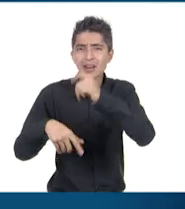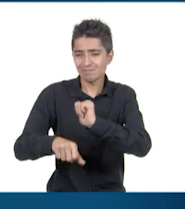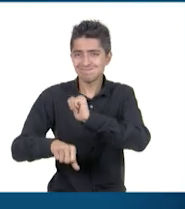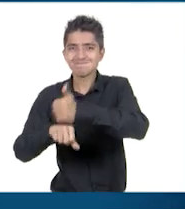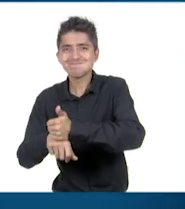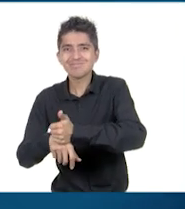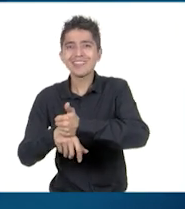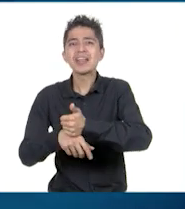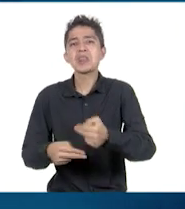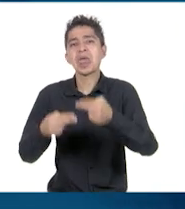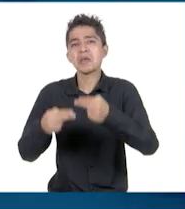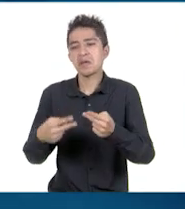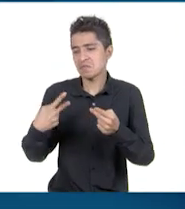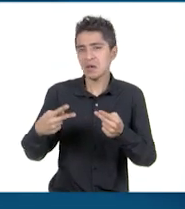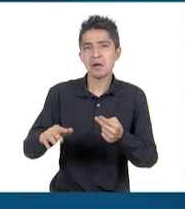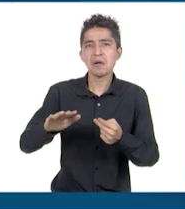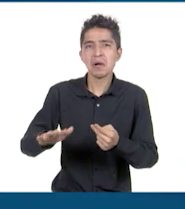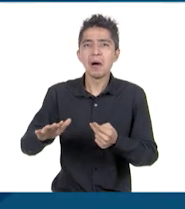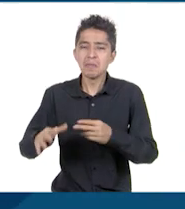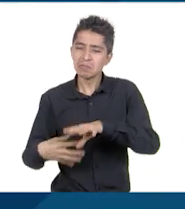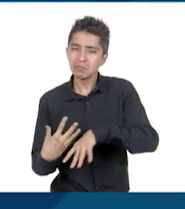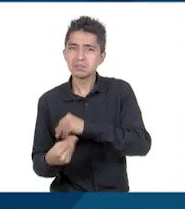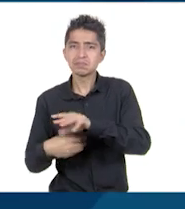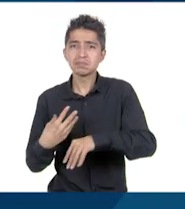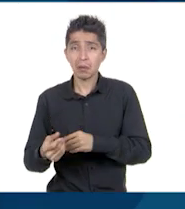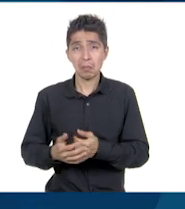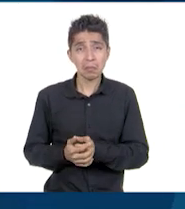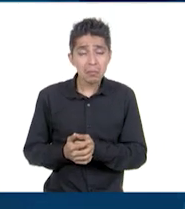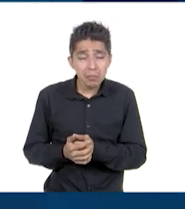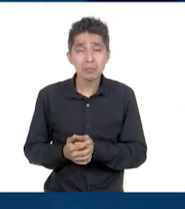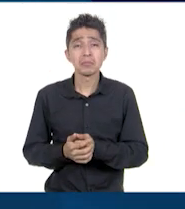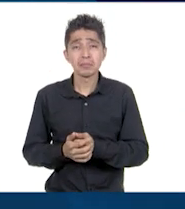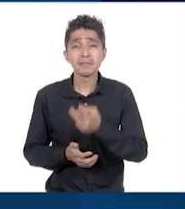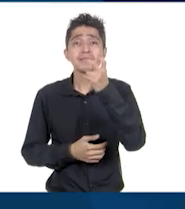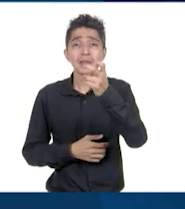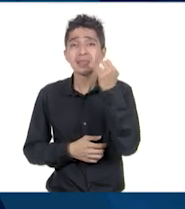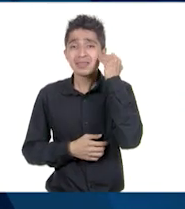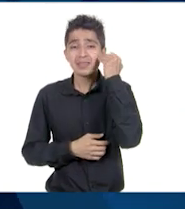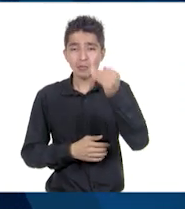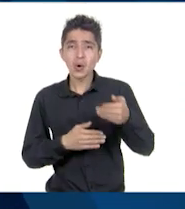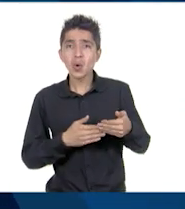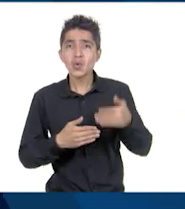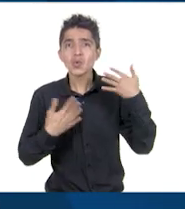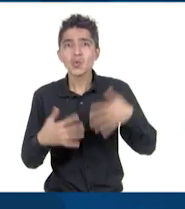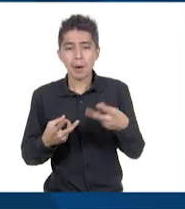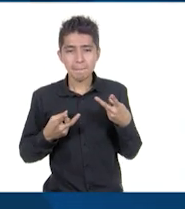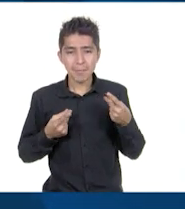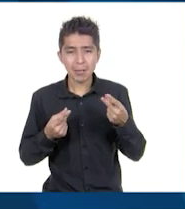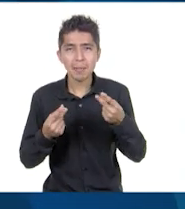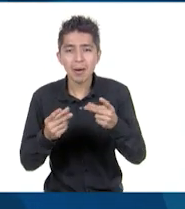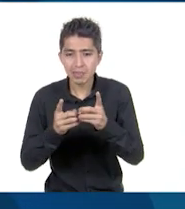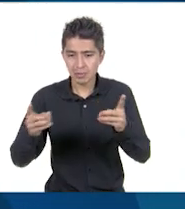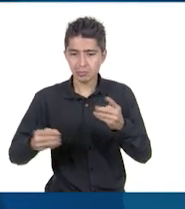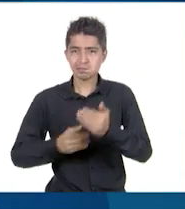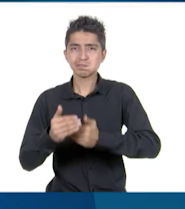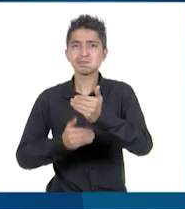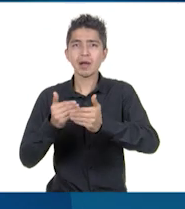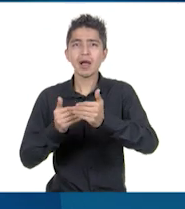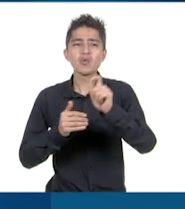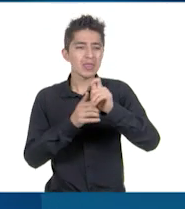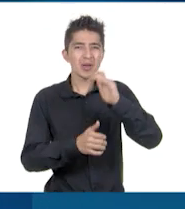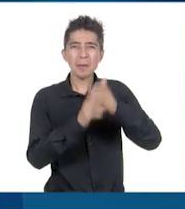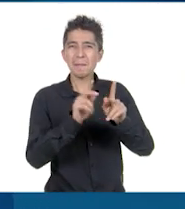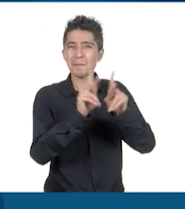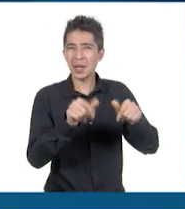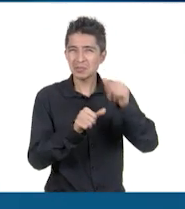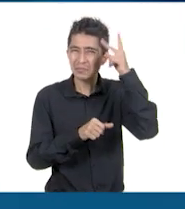aquí. Exactamente, así es. Aquella fue una época de desarrollo acelerado, aunque la estabilidad y la paz porfiriana, la